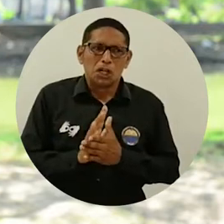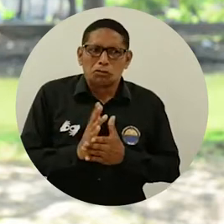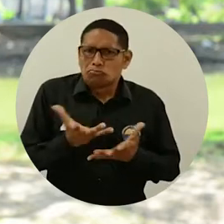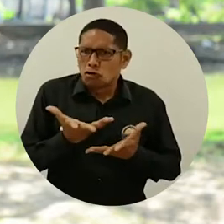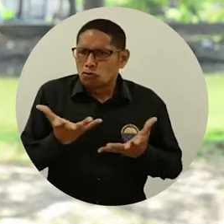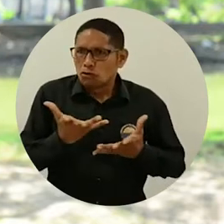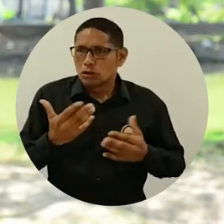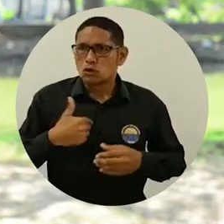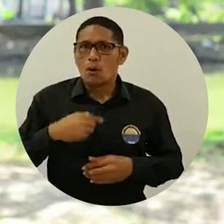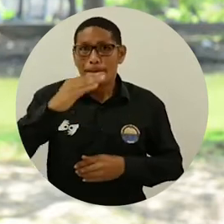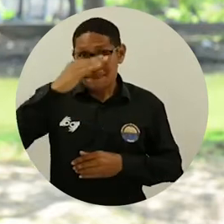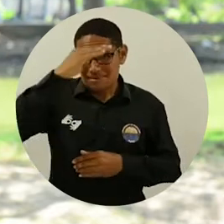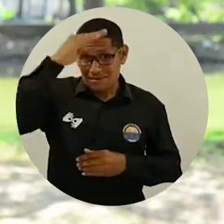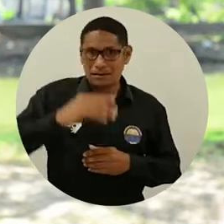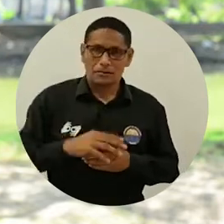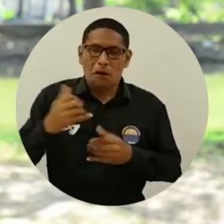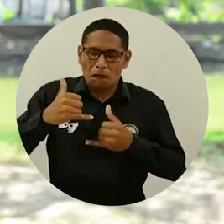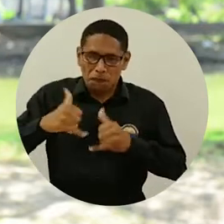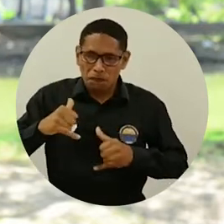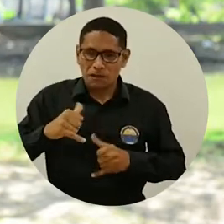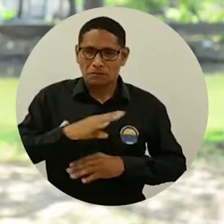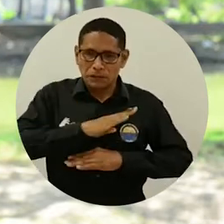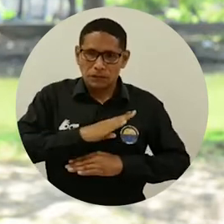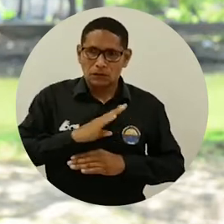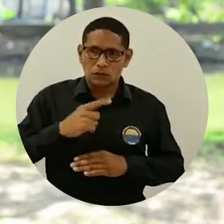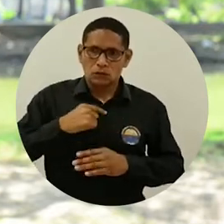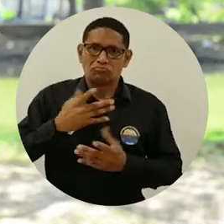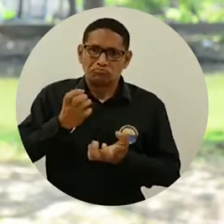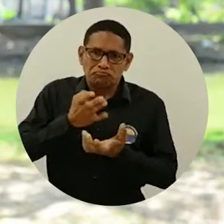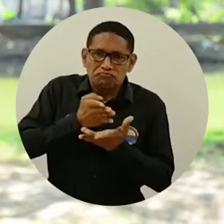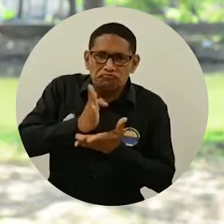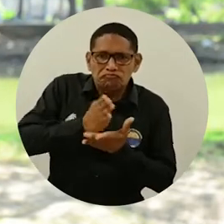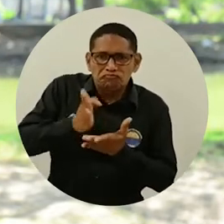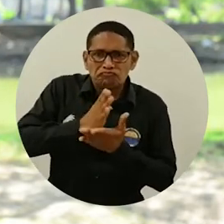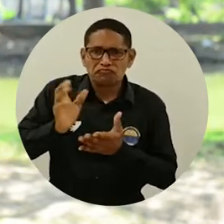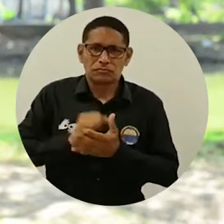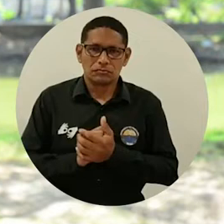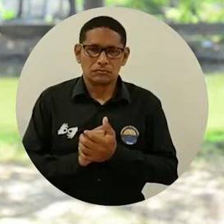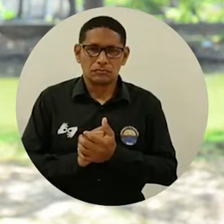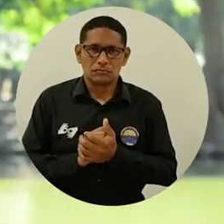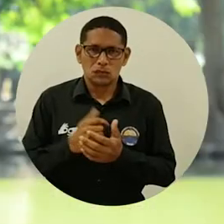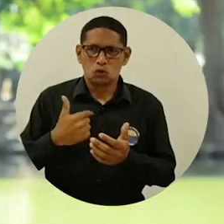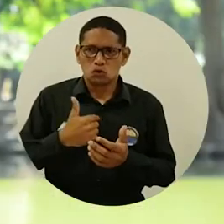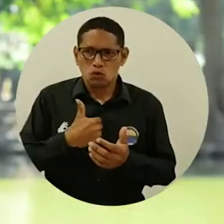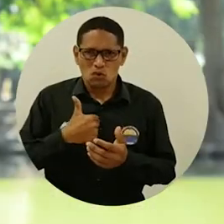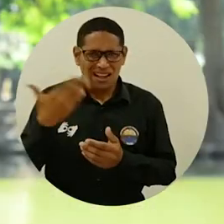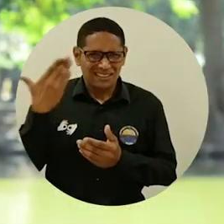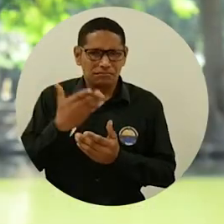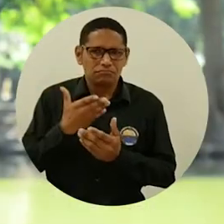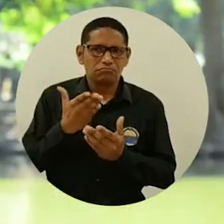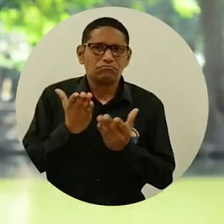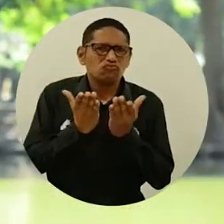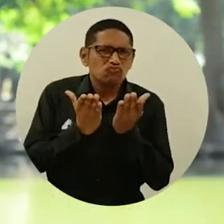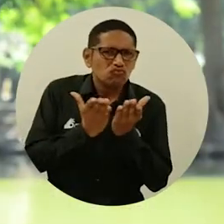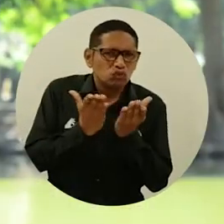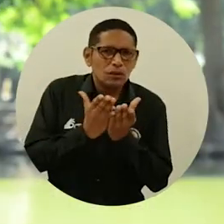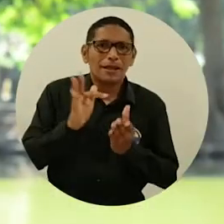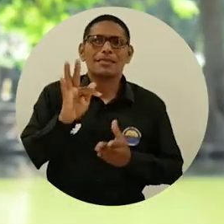terminé en un colegio en Medellín, y yo seguía ya una carrera también moderna. Yo